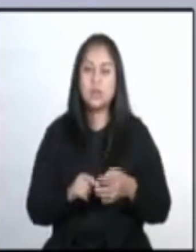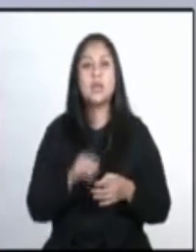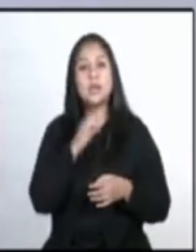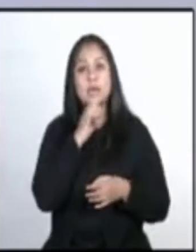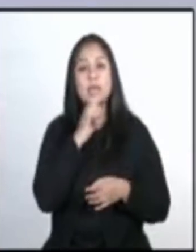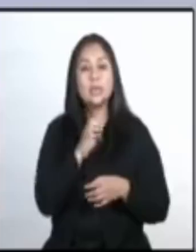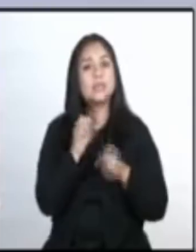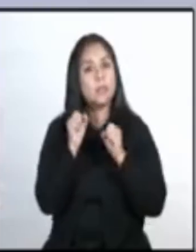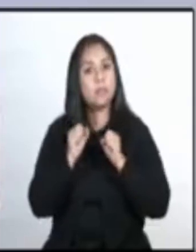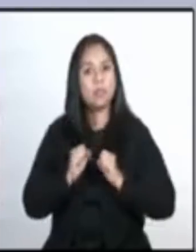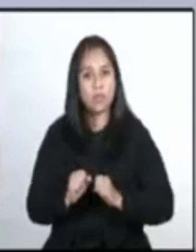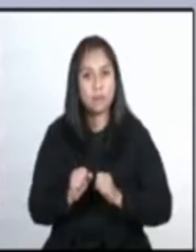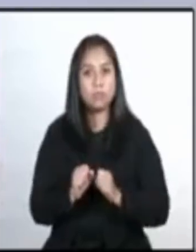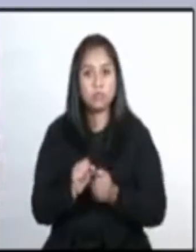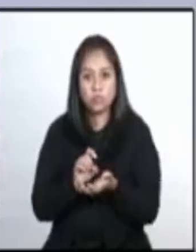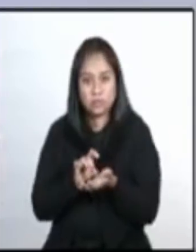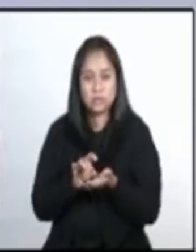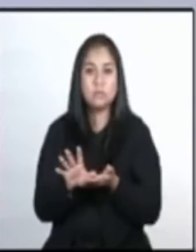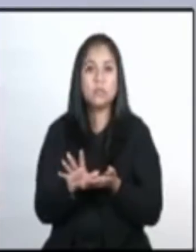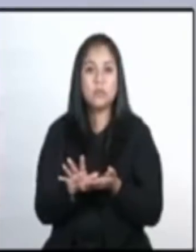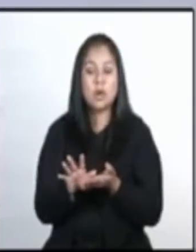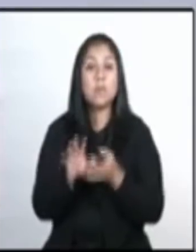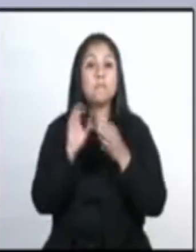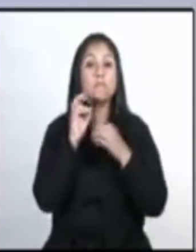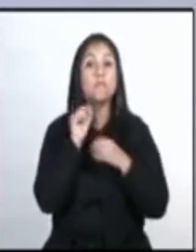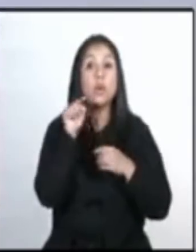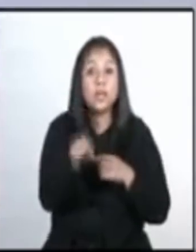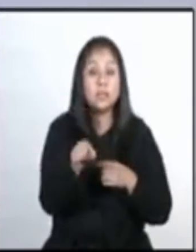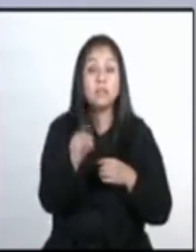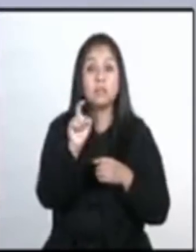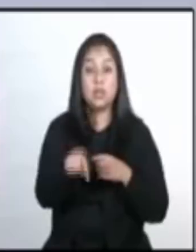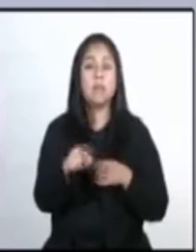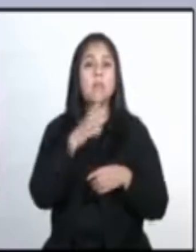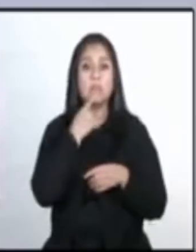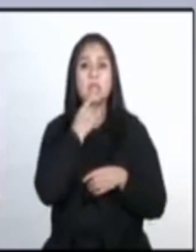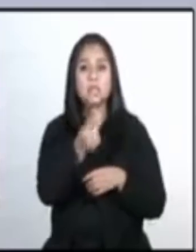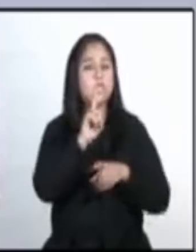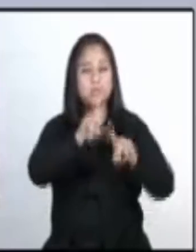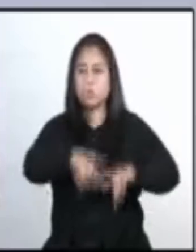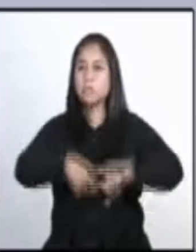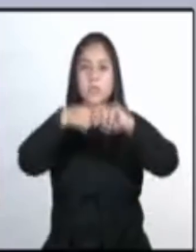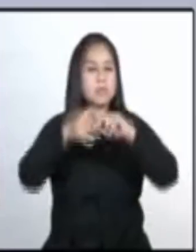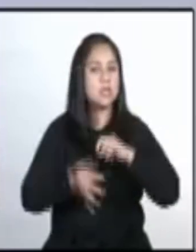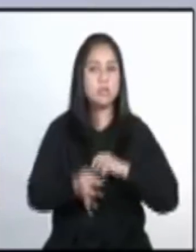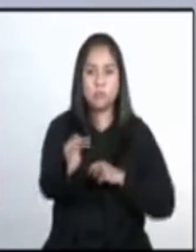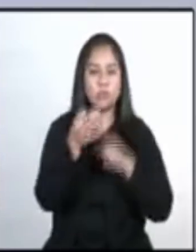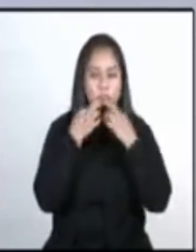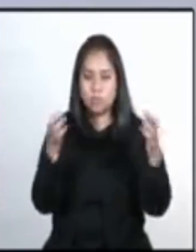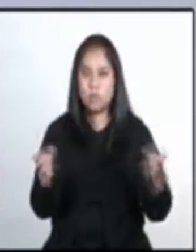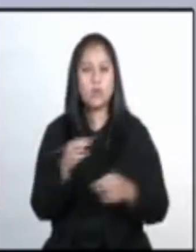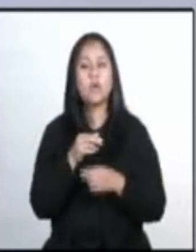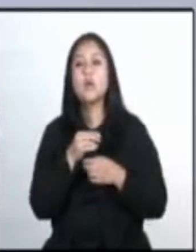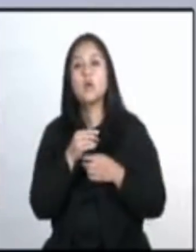que podamos diseminarla. Por eso es que decimos, vamos a suspender el transporte público urbano y